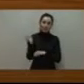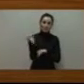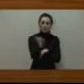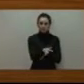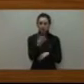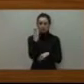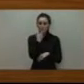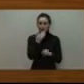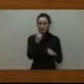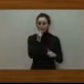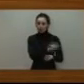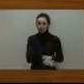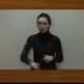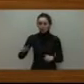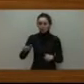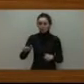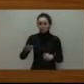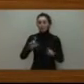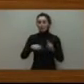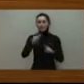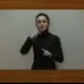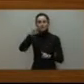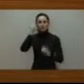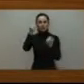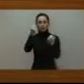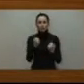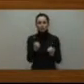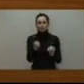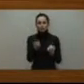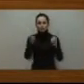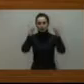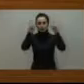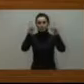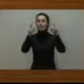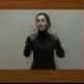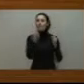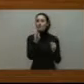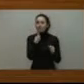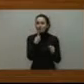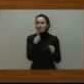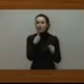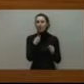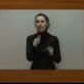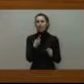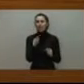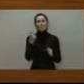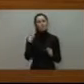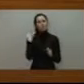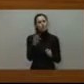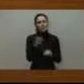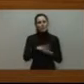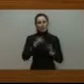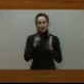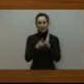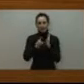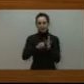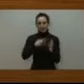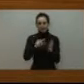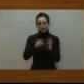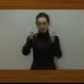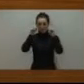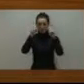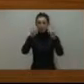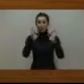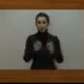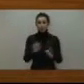escuelas infantiles, cuando los expertos educativos indicaban lo bueno que sería para la calidad del sistema educativo, integrar